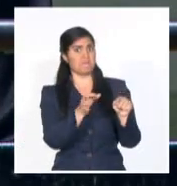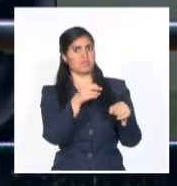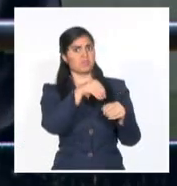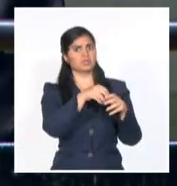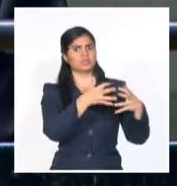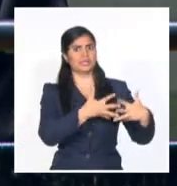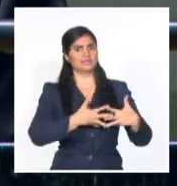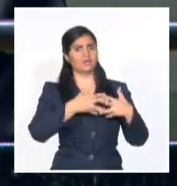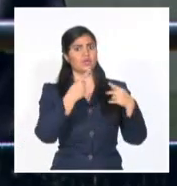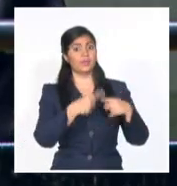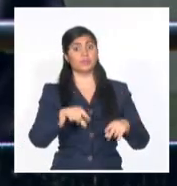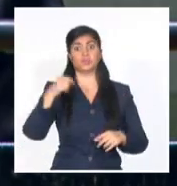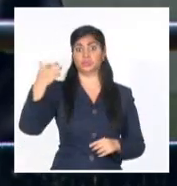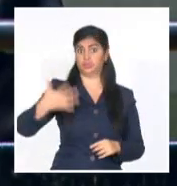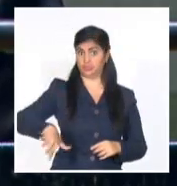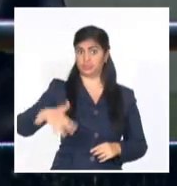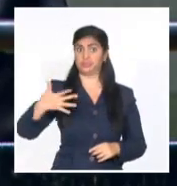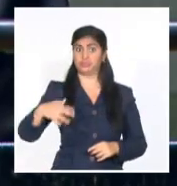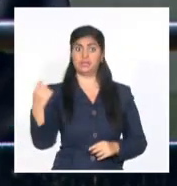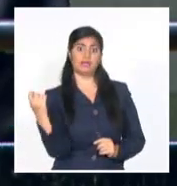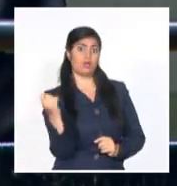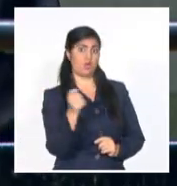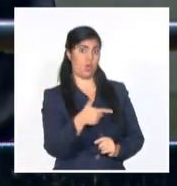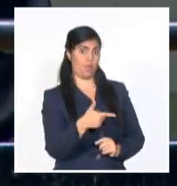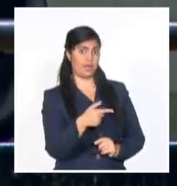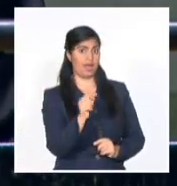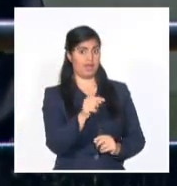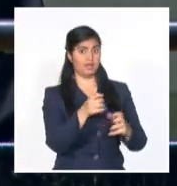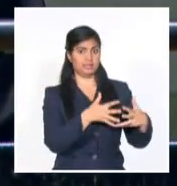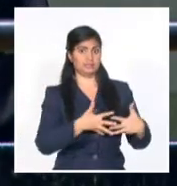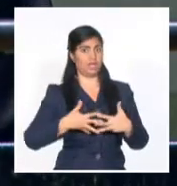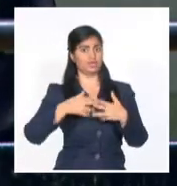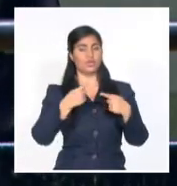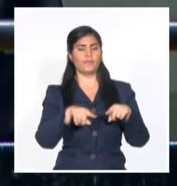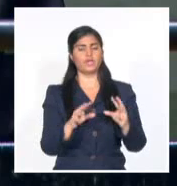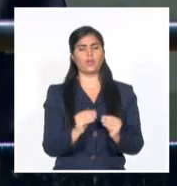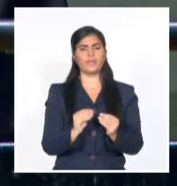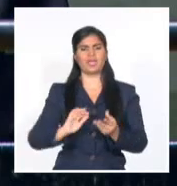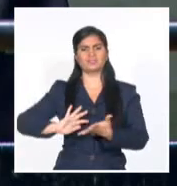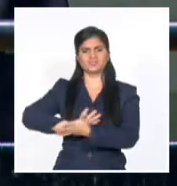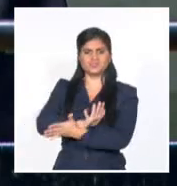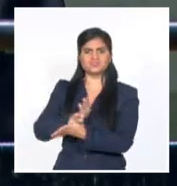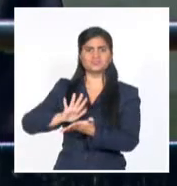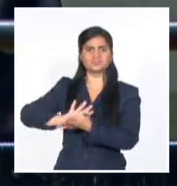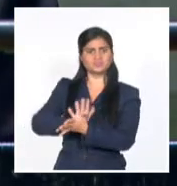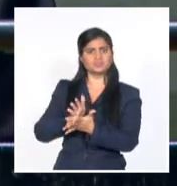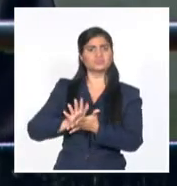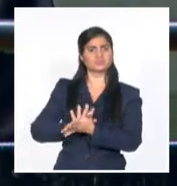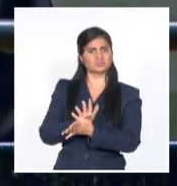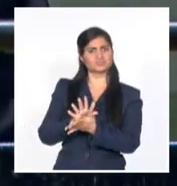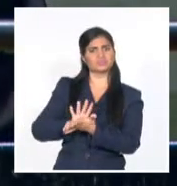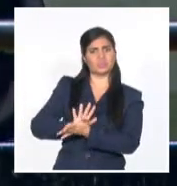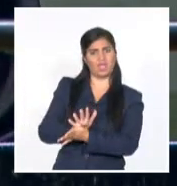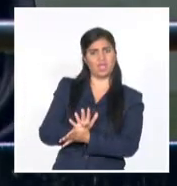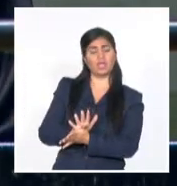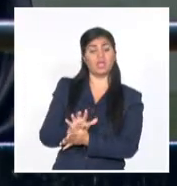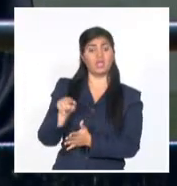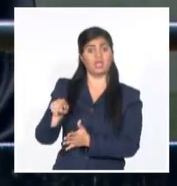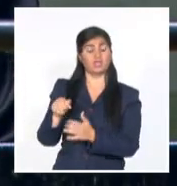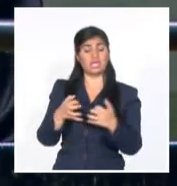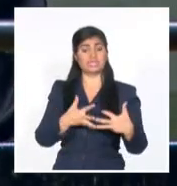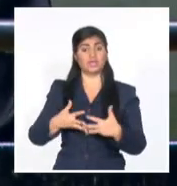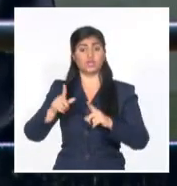a imposiciones draconianas y discriminatorias que violan las reglas universalmente